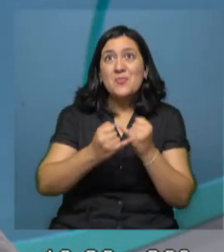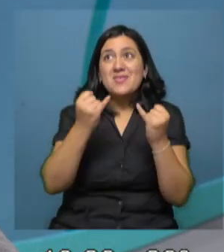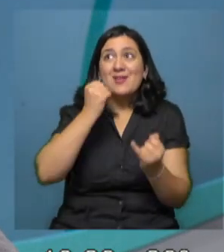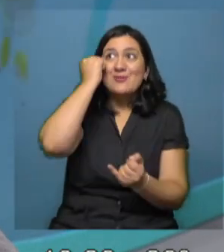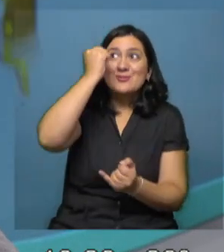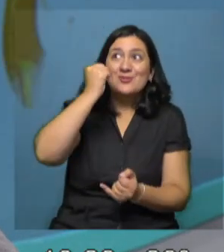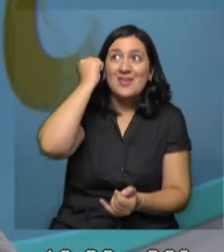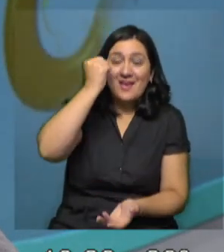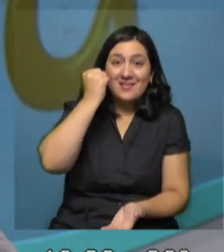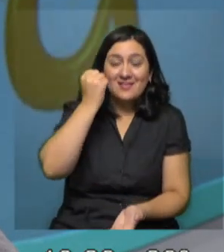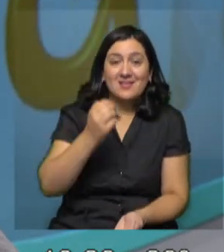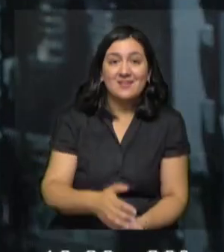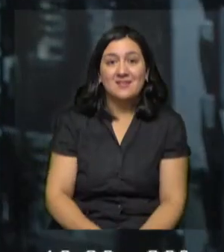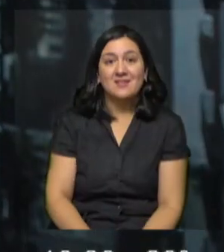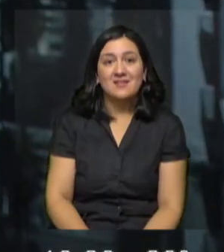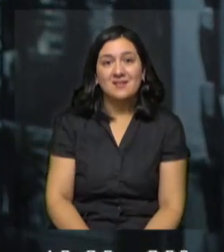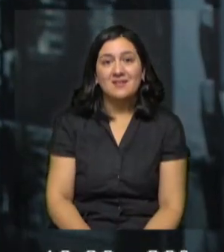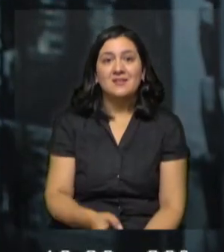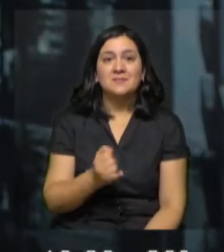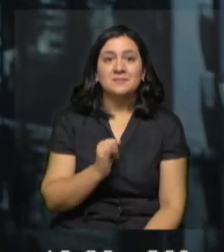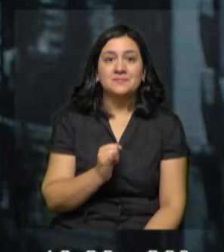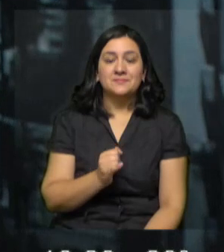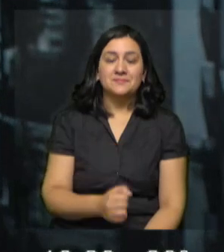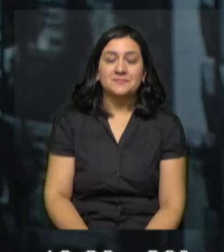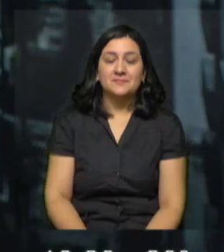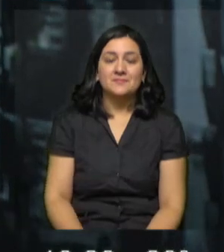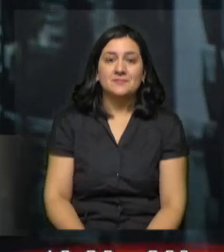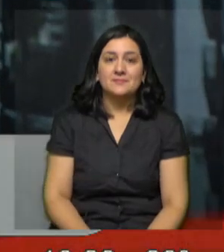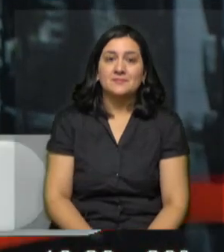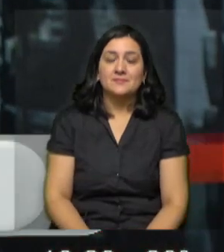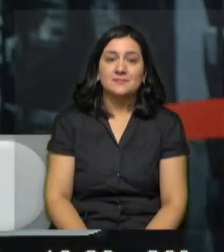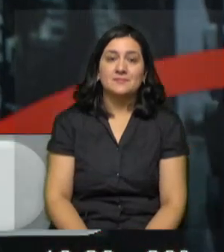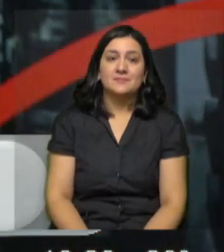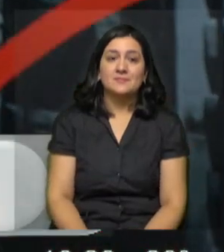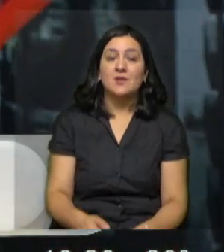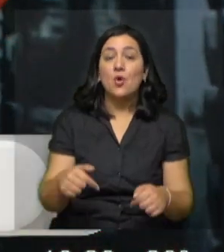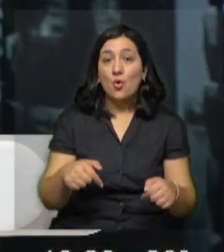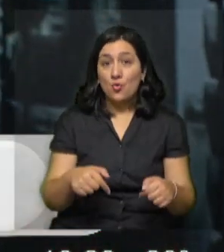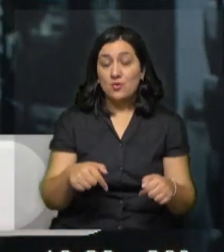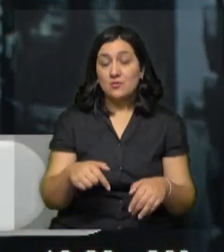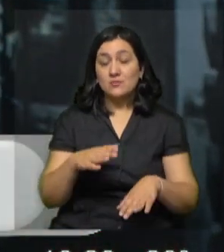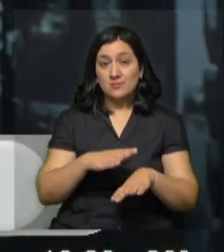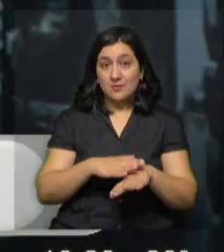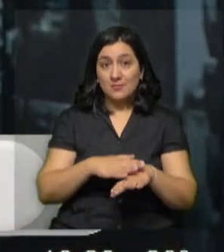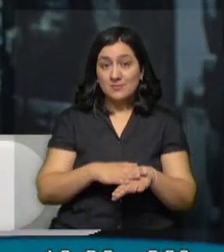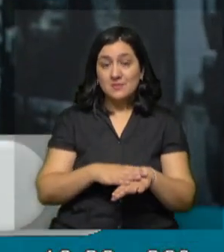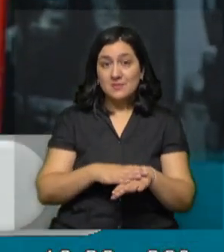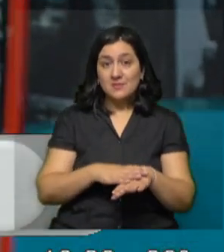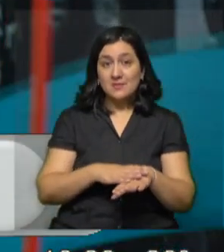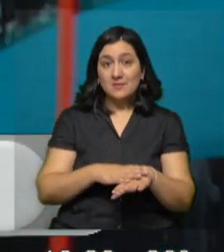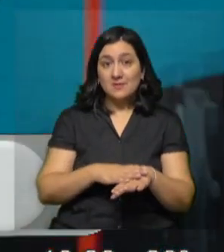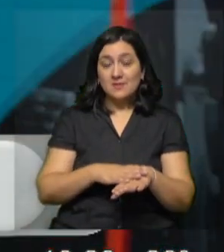muchos entrenadores lo sueñan toda la vida. Sí, bueno, es un, si bien hoy estoy en ese cargo, digamos, pero sé que va a